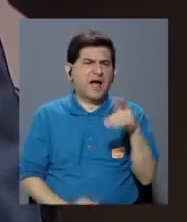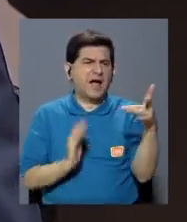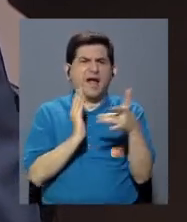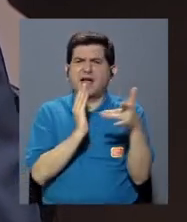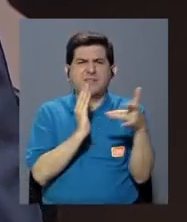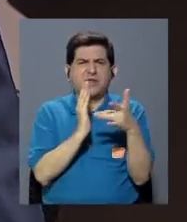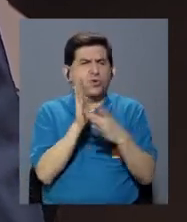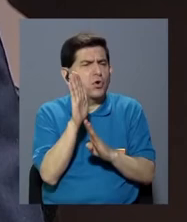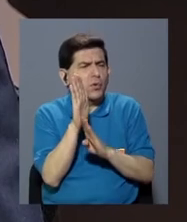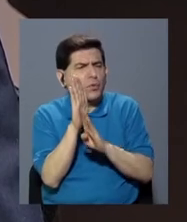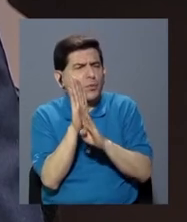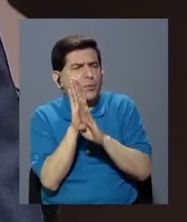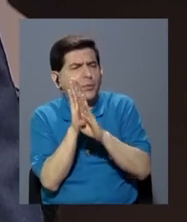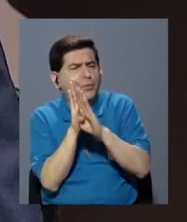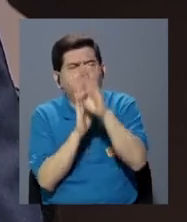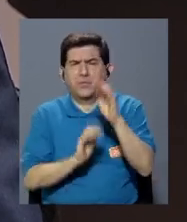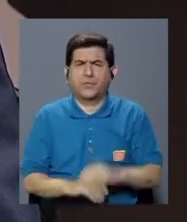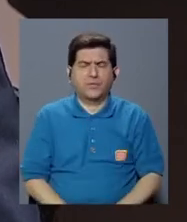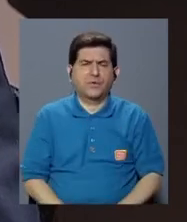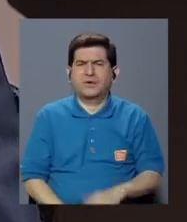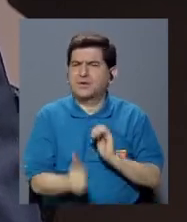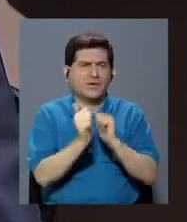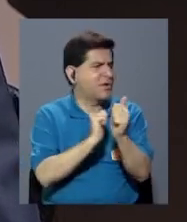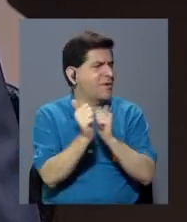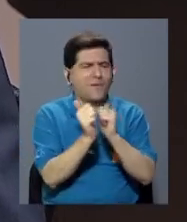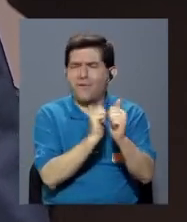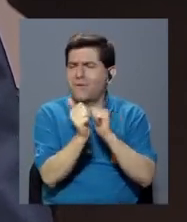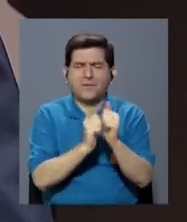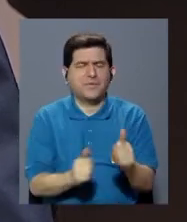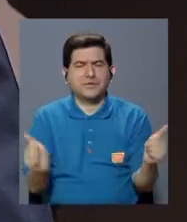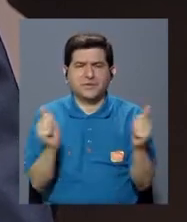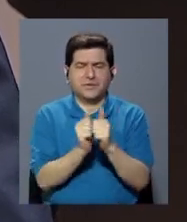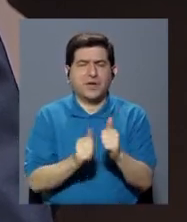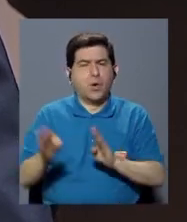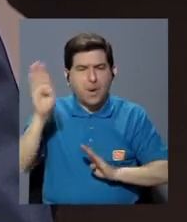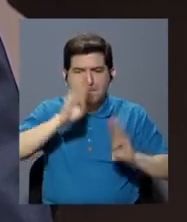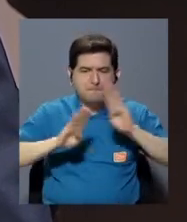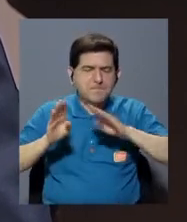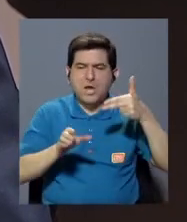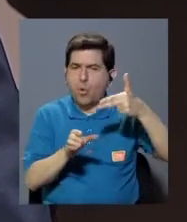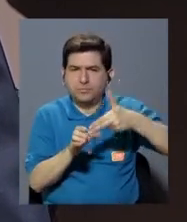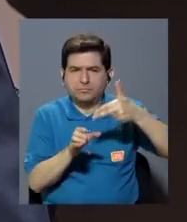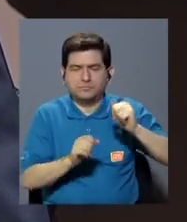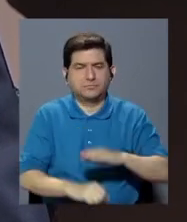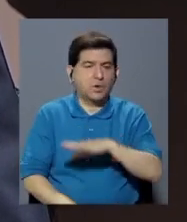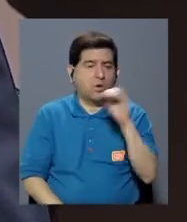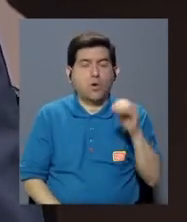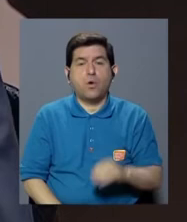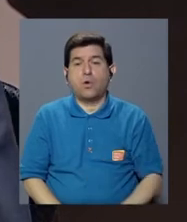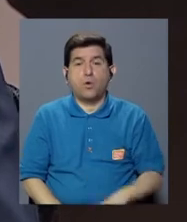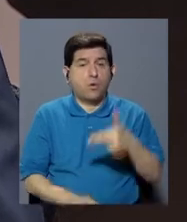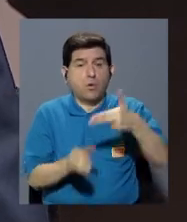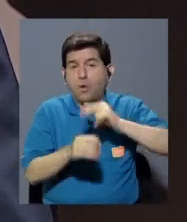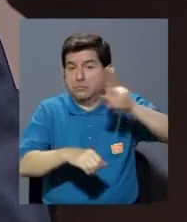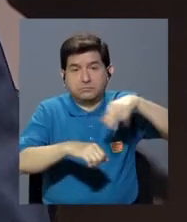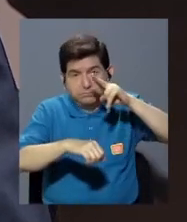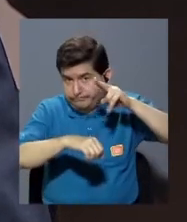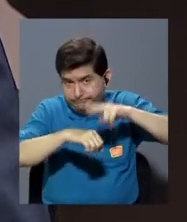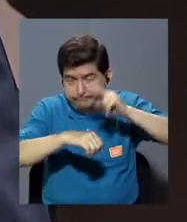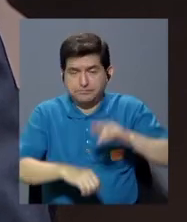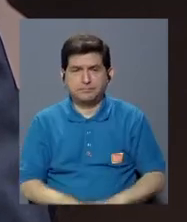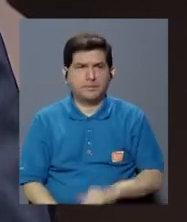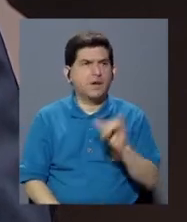que todavía está en desarrollo, uh-huh, que no compite, digamos, con los biocombustibles o con los